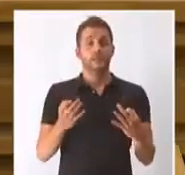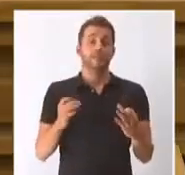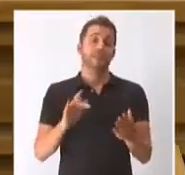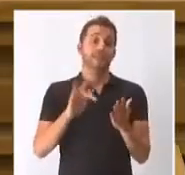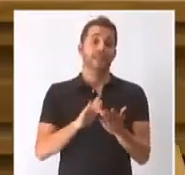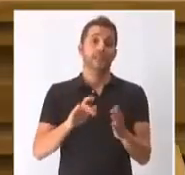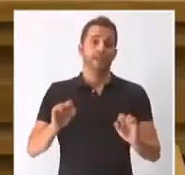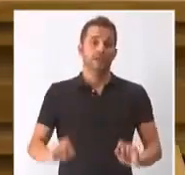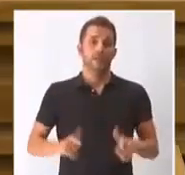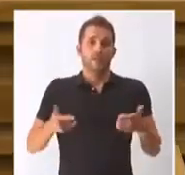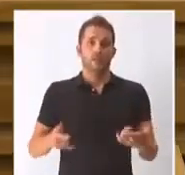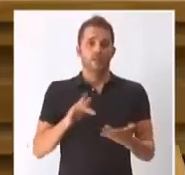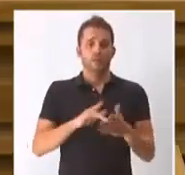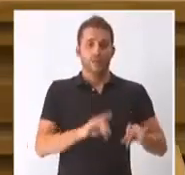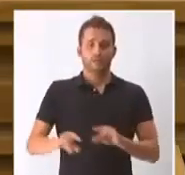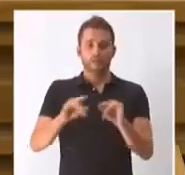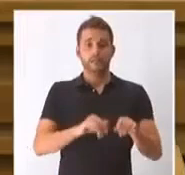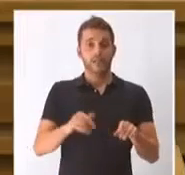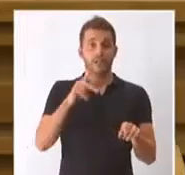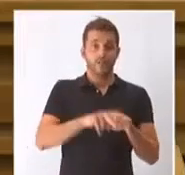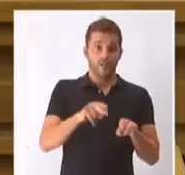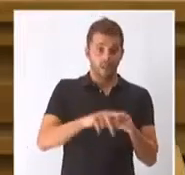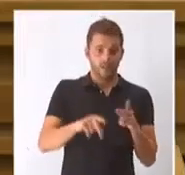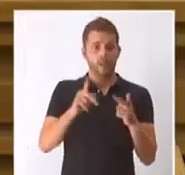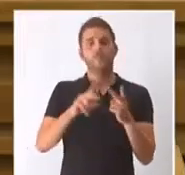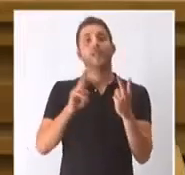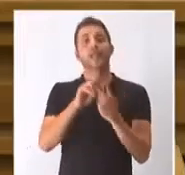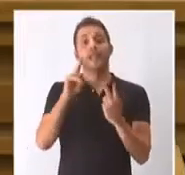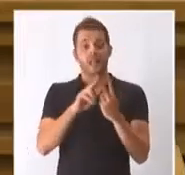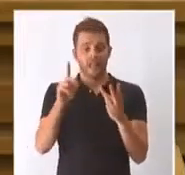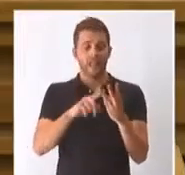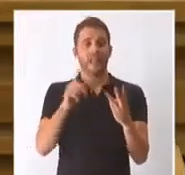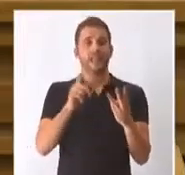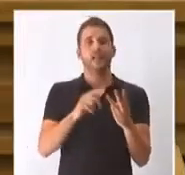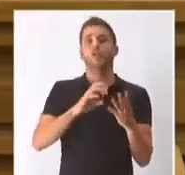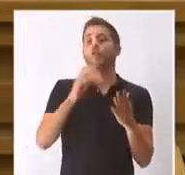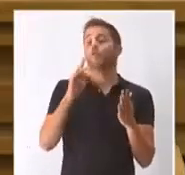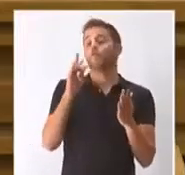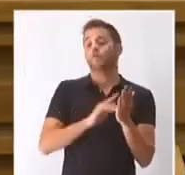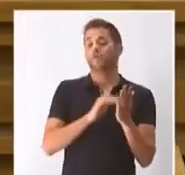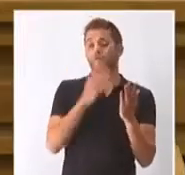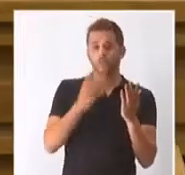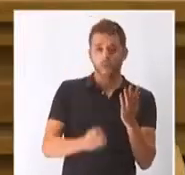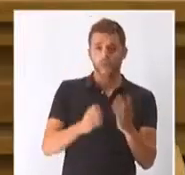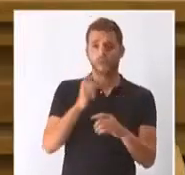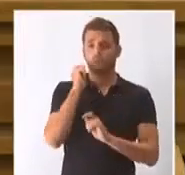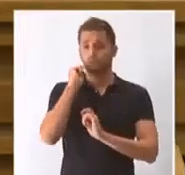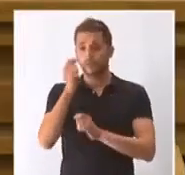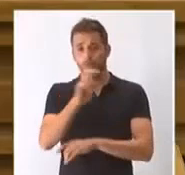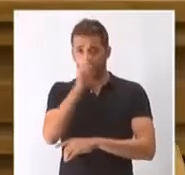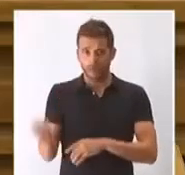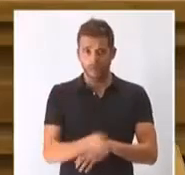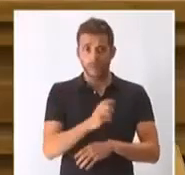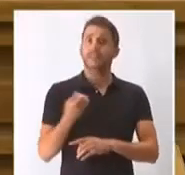dicho primera comunidad en superficie de viñedo cereal grano legumbres olivar frutos secos y también estamos entre los